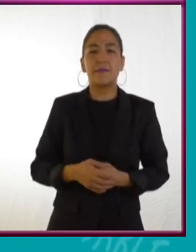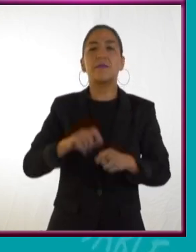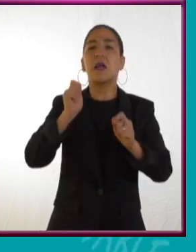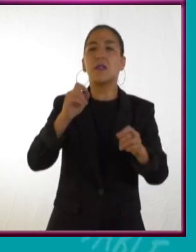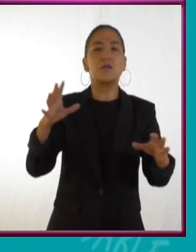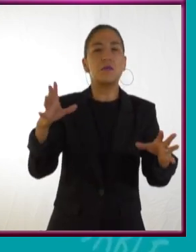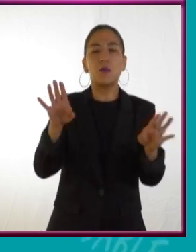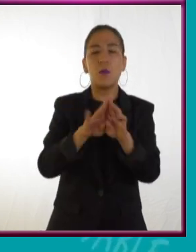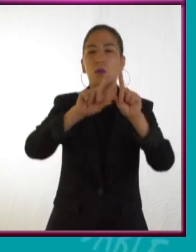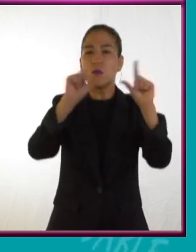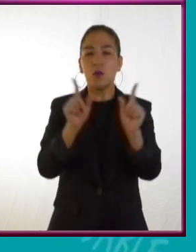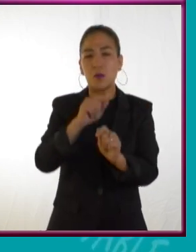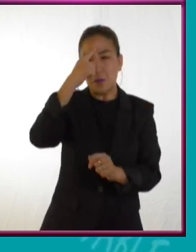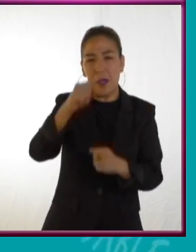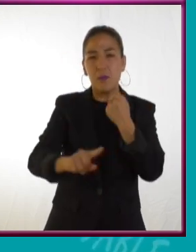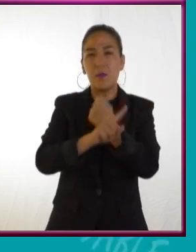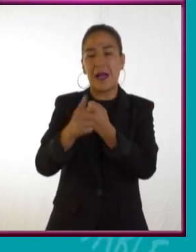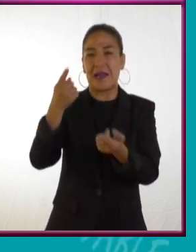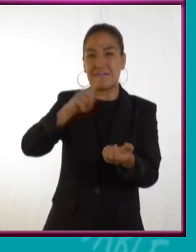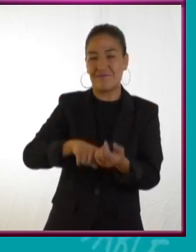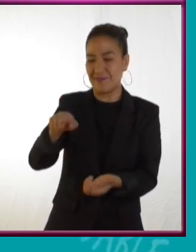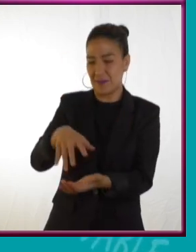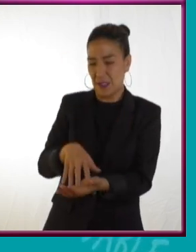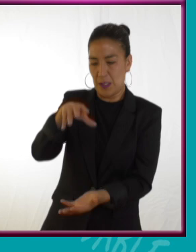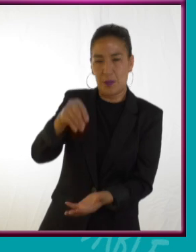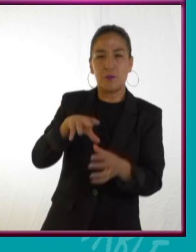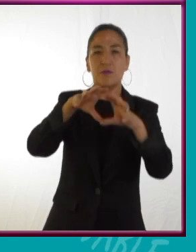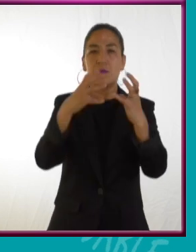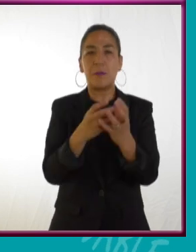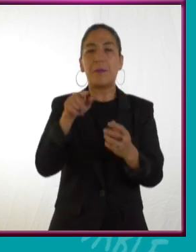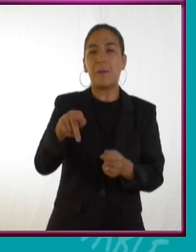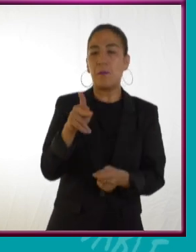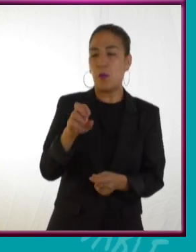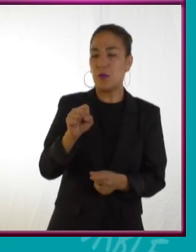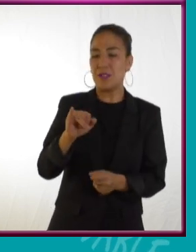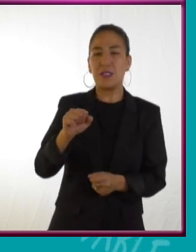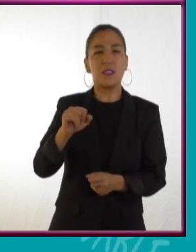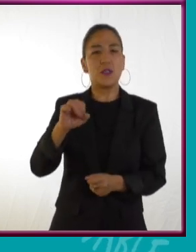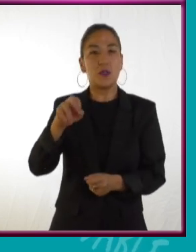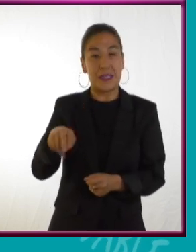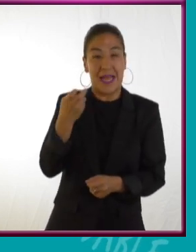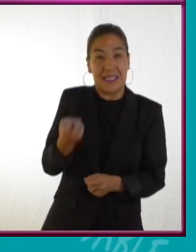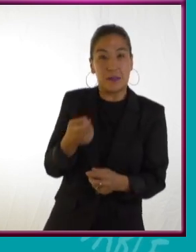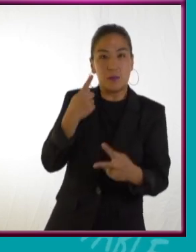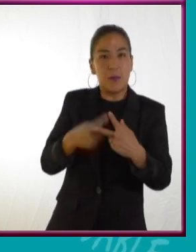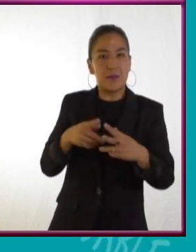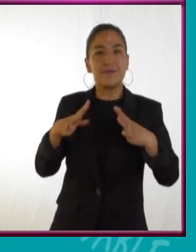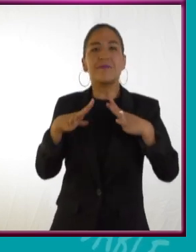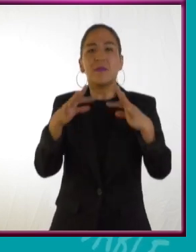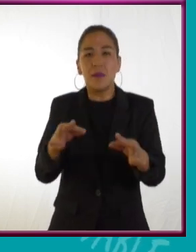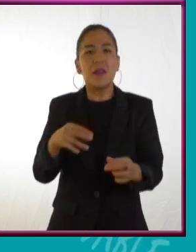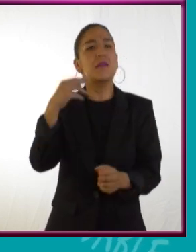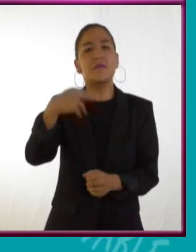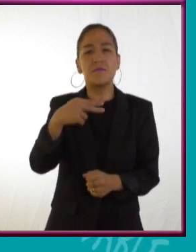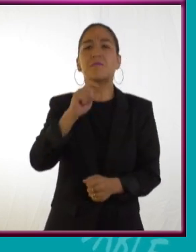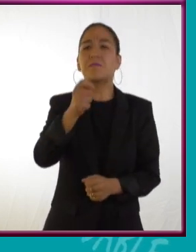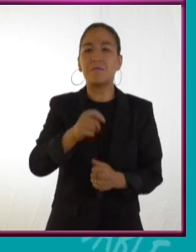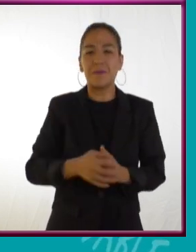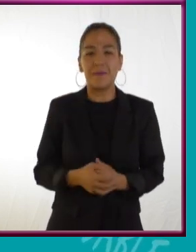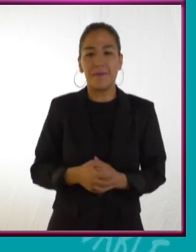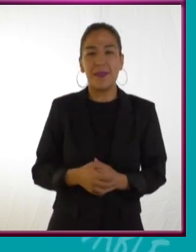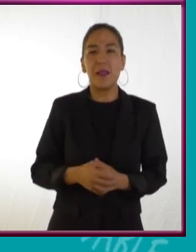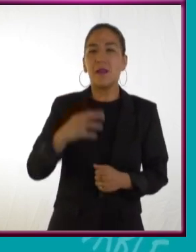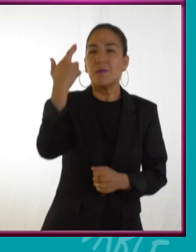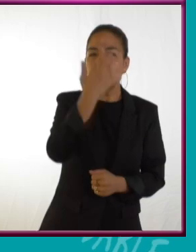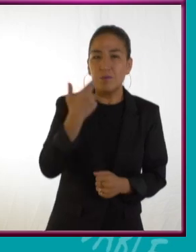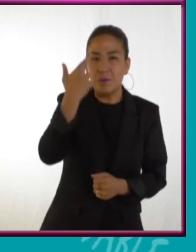tituló Solución de un problema relacionado con geometría de la posición. Cuando esta área matemática surgió, se le llamó